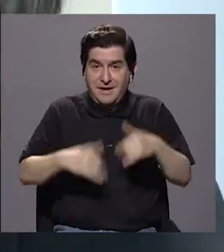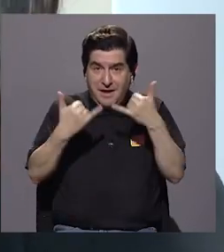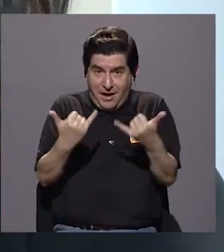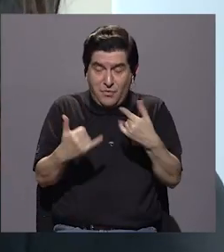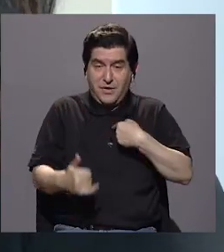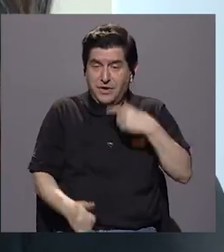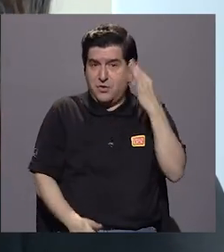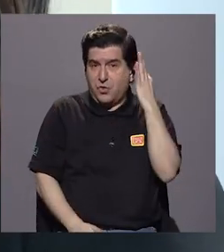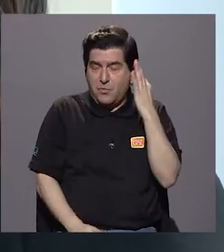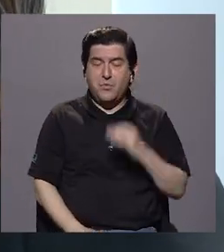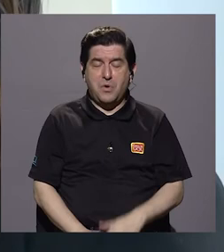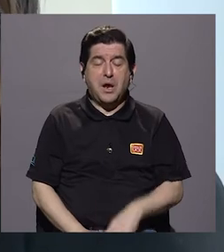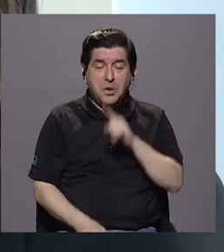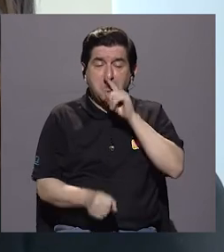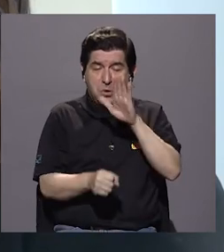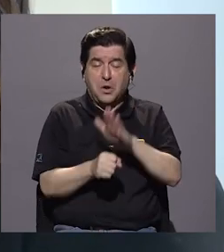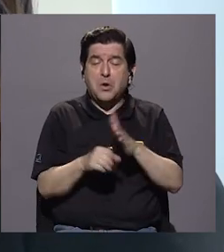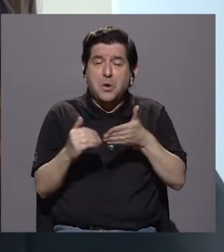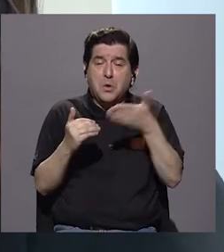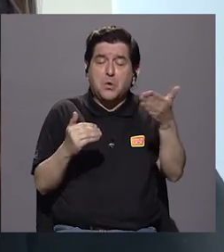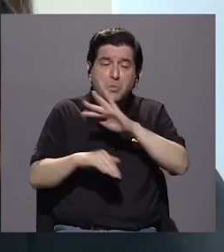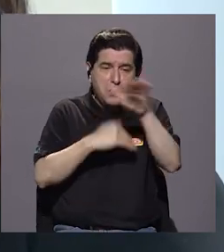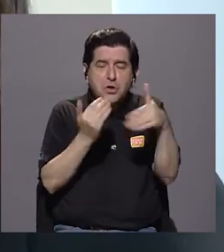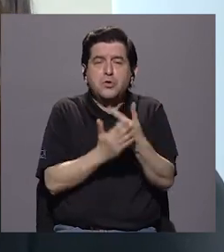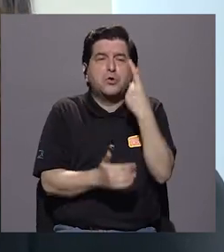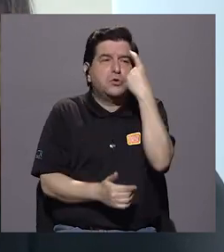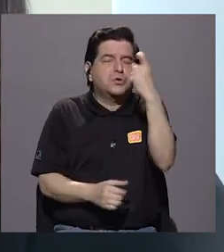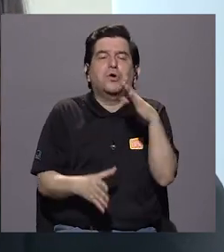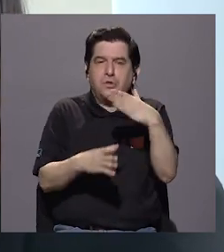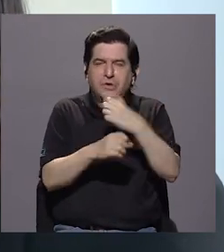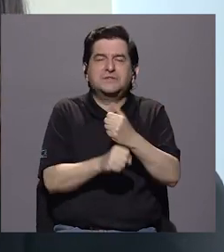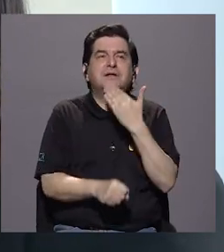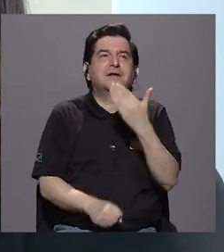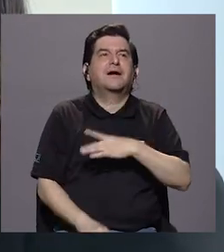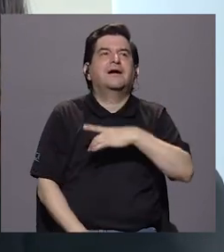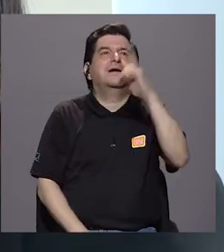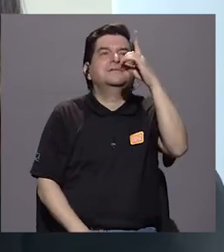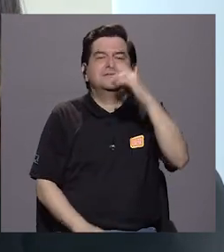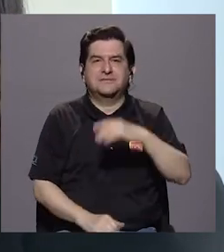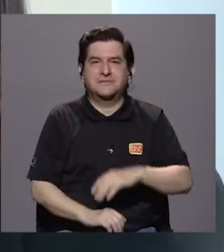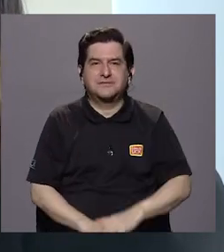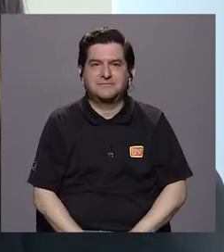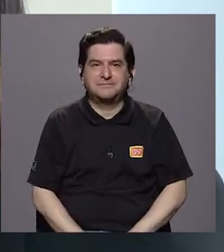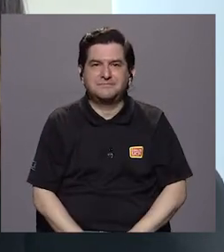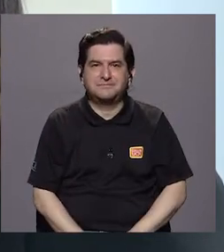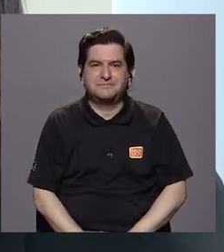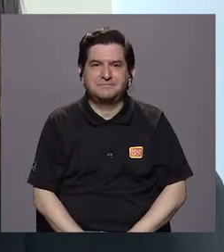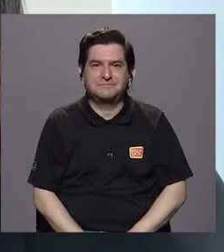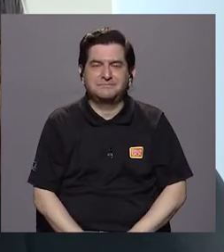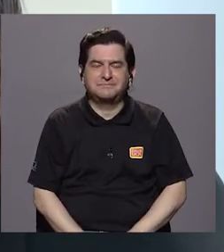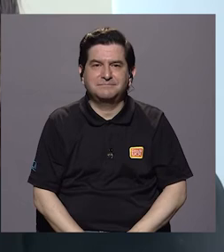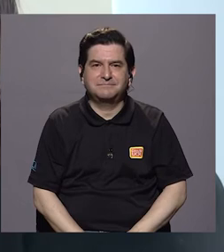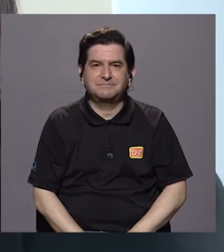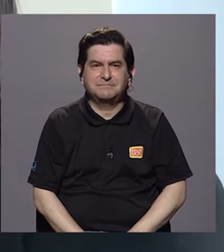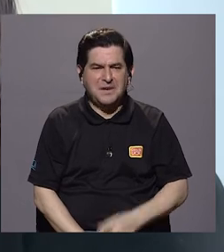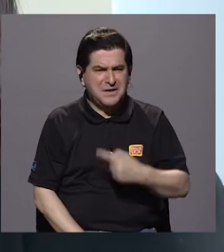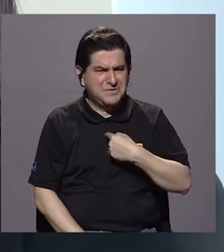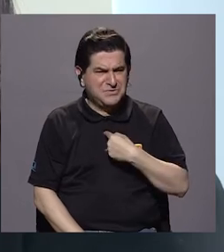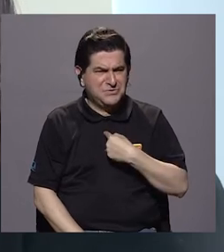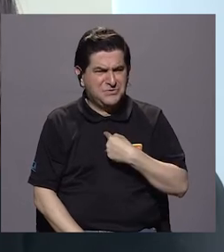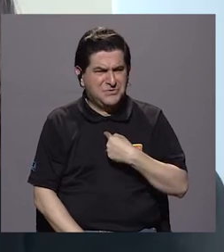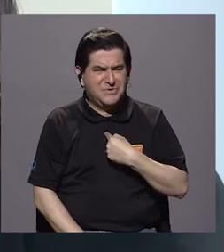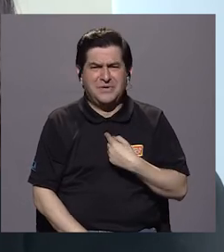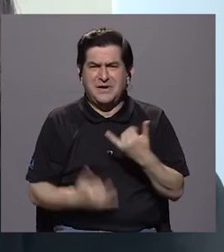mujer muy realizada, todo lo que he soñado lo he logrado, gracias a Dios. Y no, de momento,